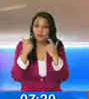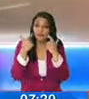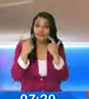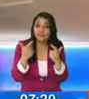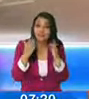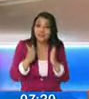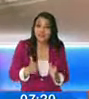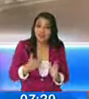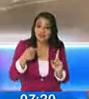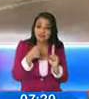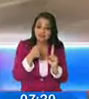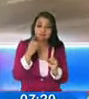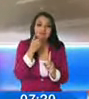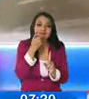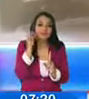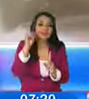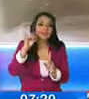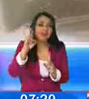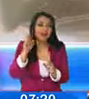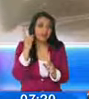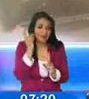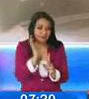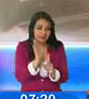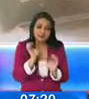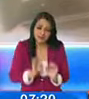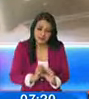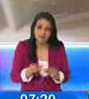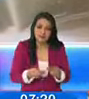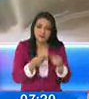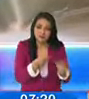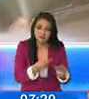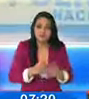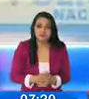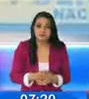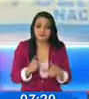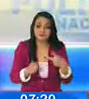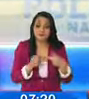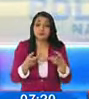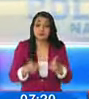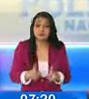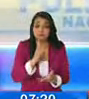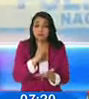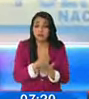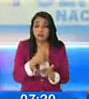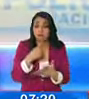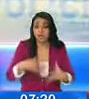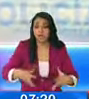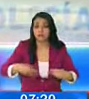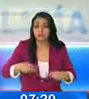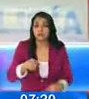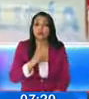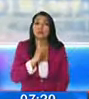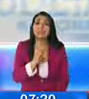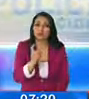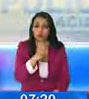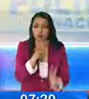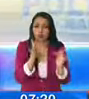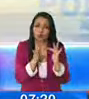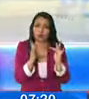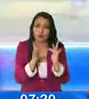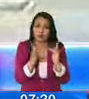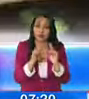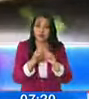Diana Salazar, detalló en su impulso legal. Reconoció también haber mantenido contacto con su tío, Ricardo Rivera, y dijo que la información